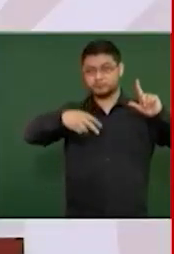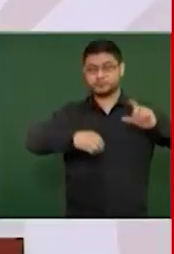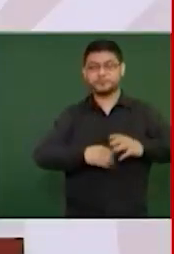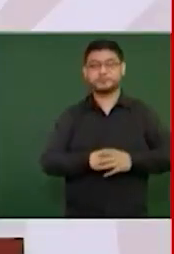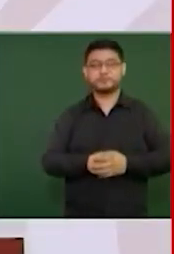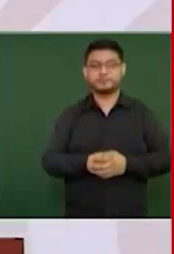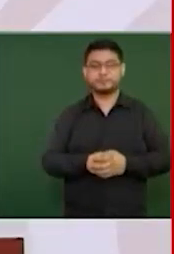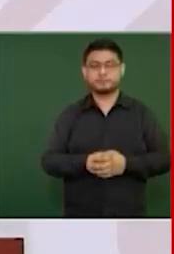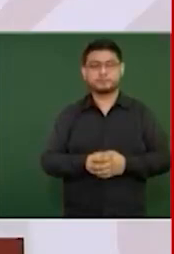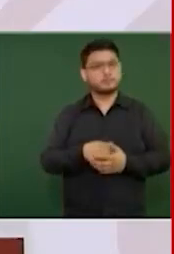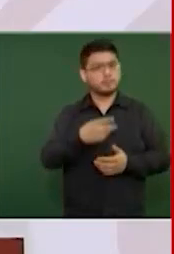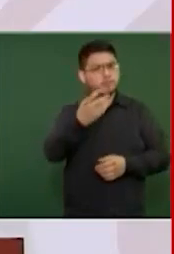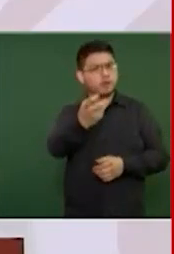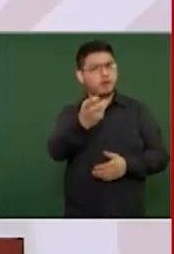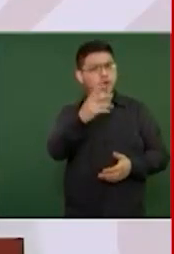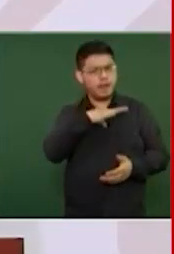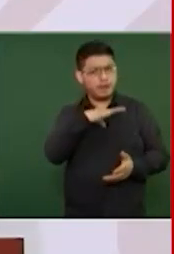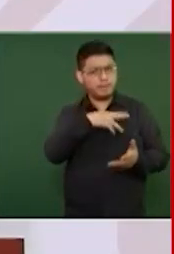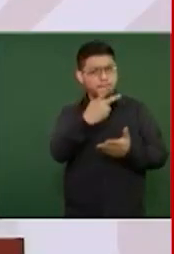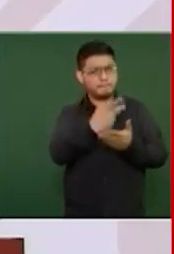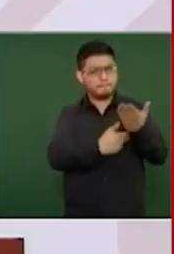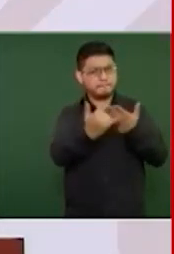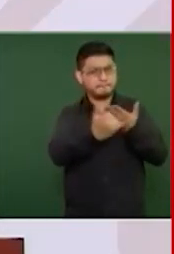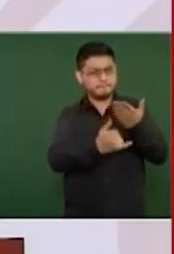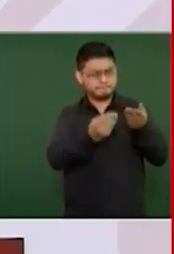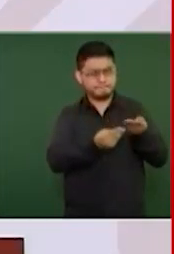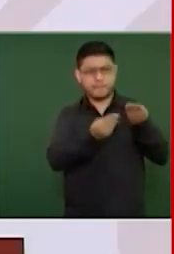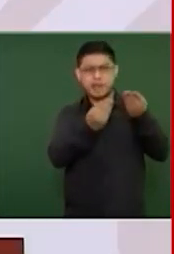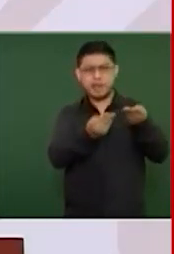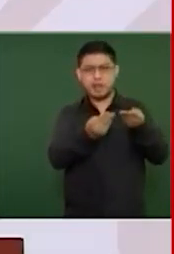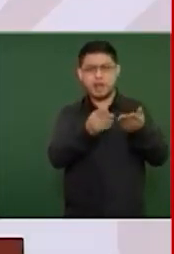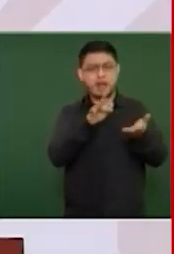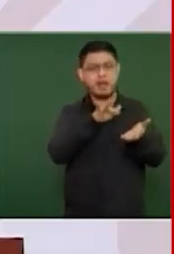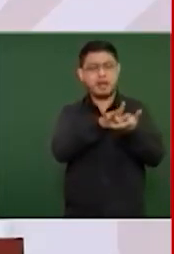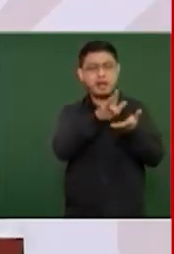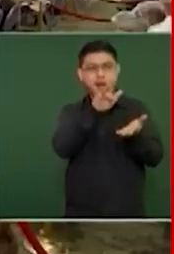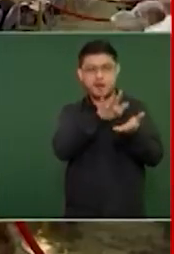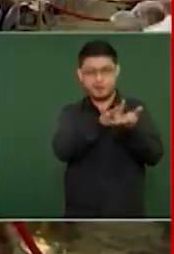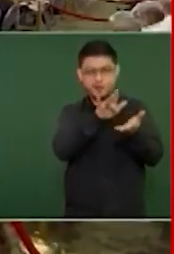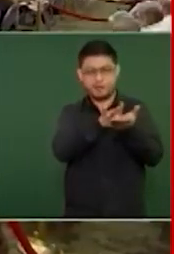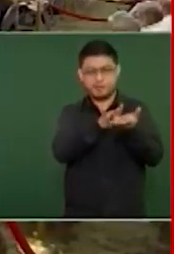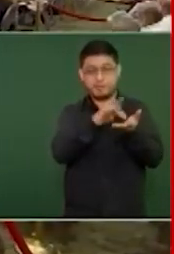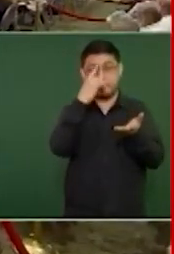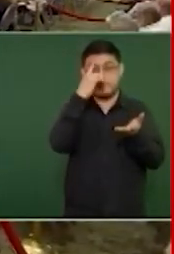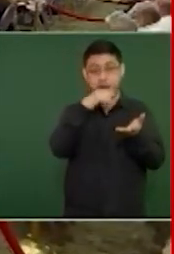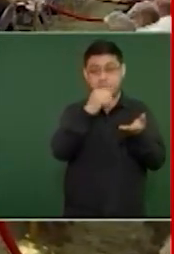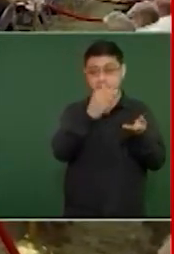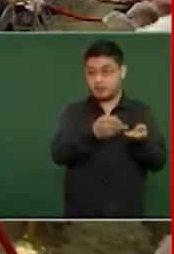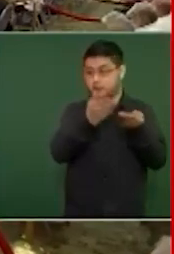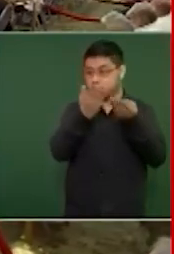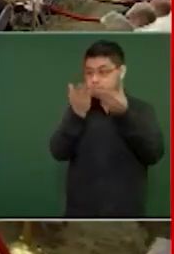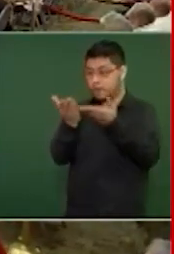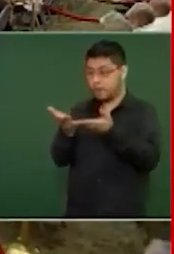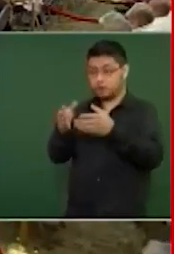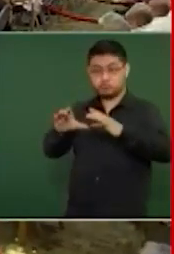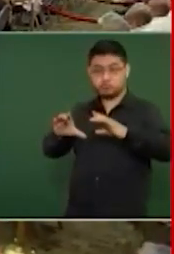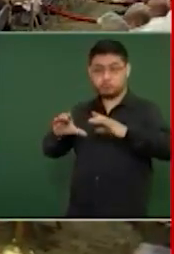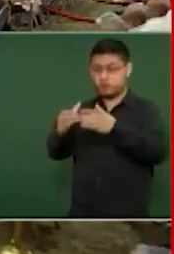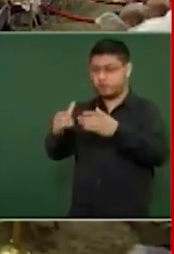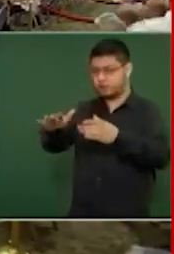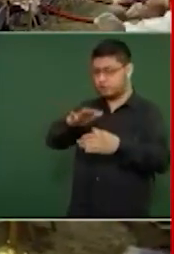entender algo. El robo de vehículo es un delito, es el único delito que se ha mantenido a la baja constante de 1997 a la